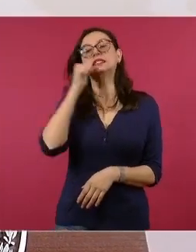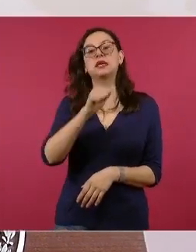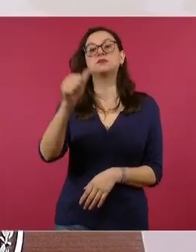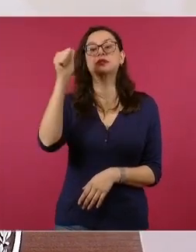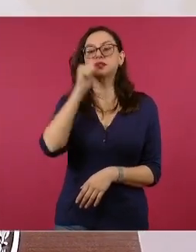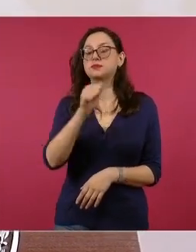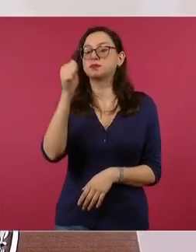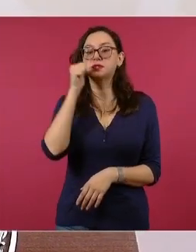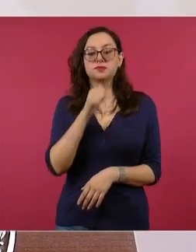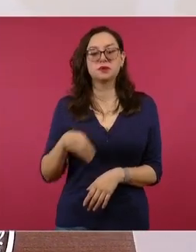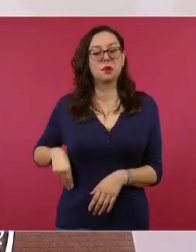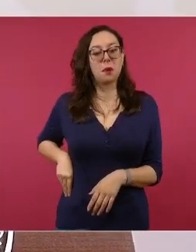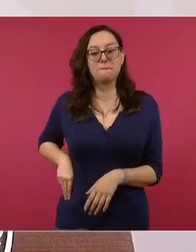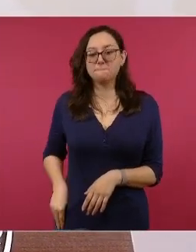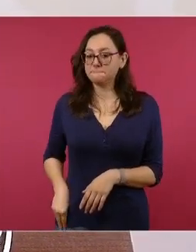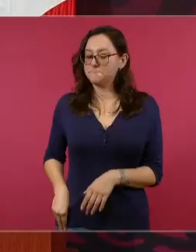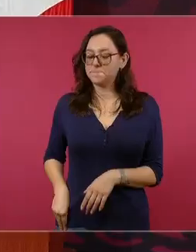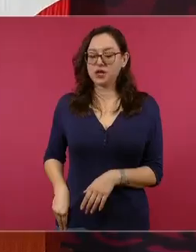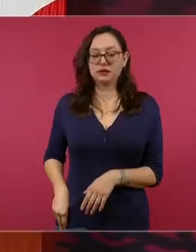y siempre en la bolsa